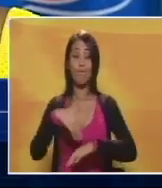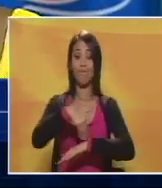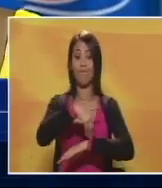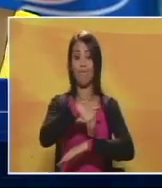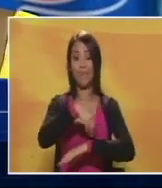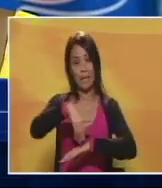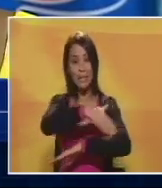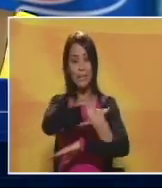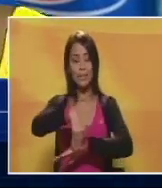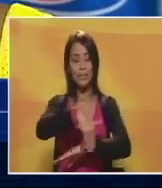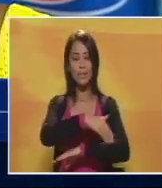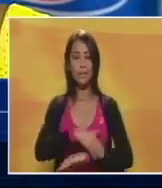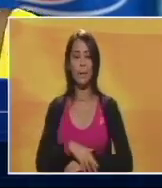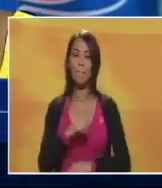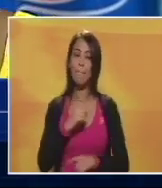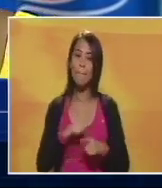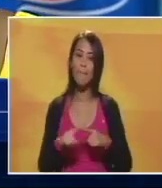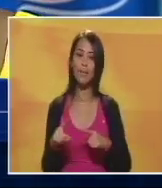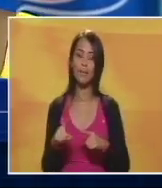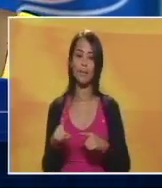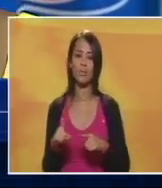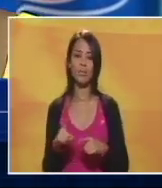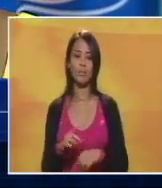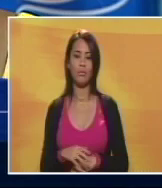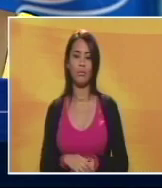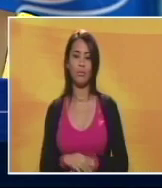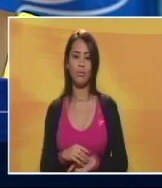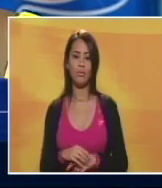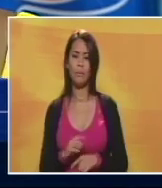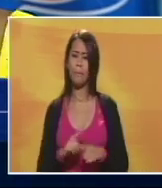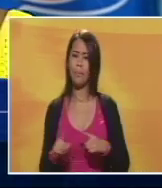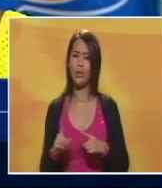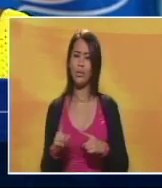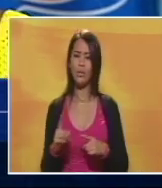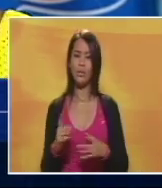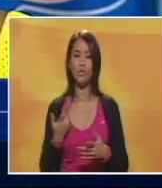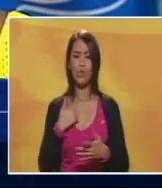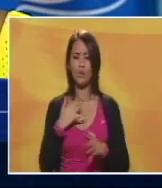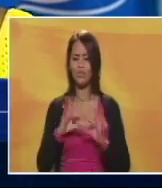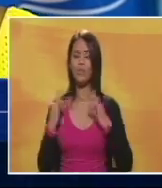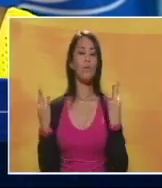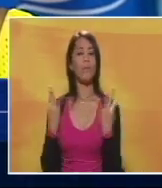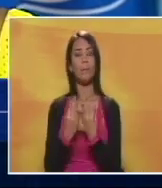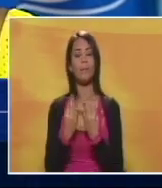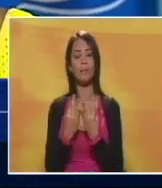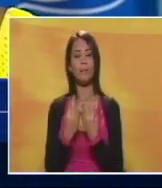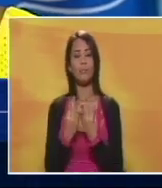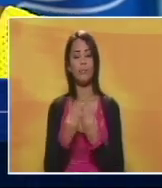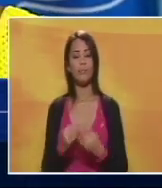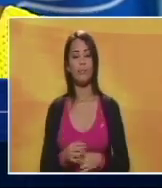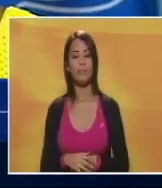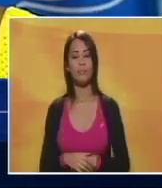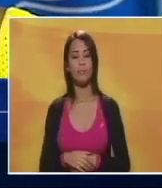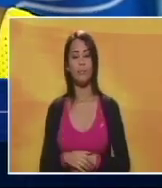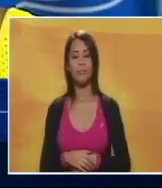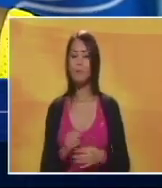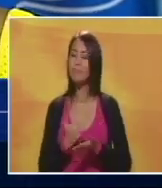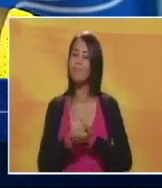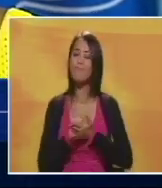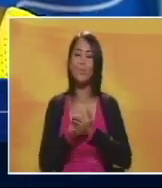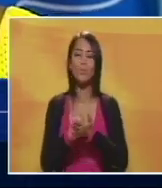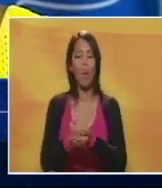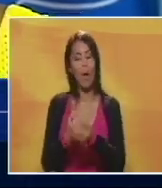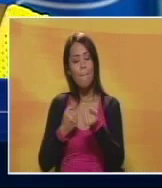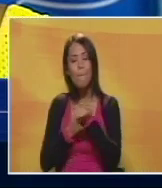calle, pero siempre tuve una familia que me acogía y